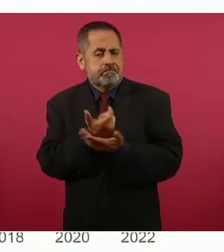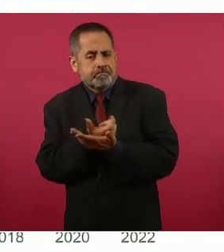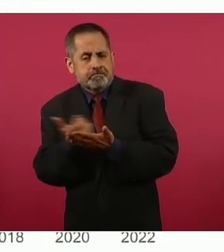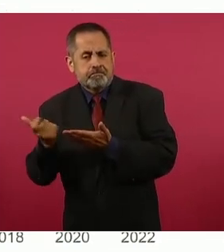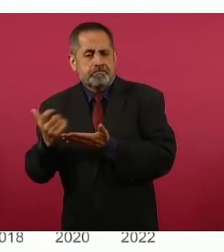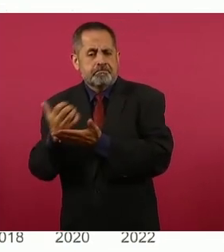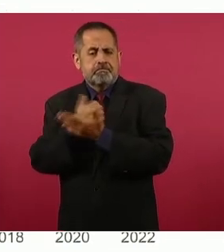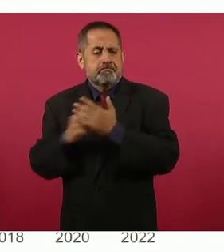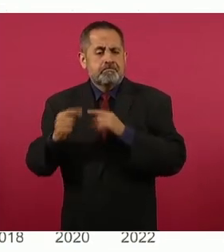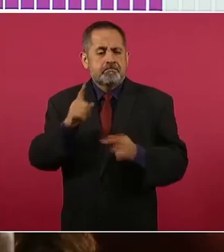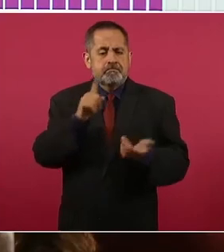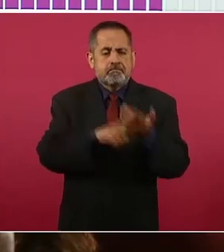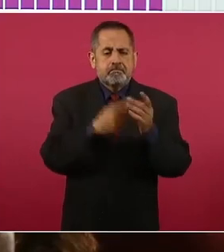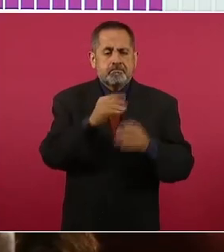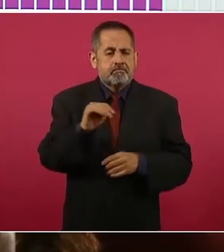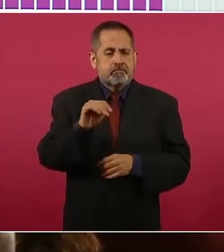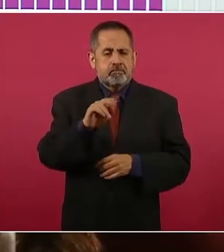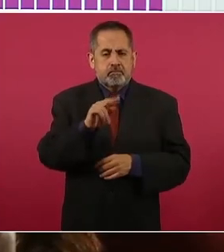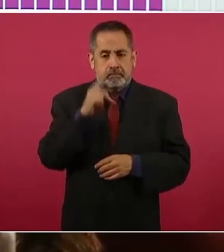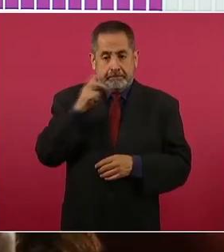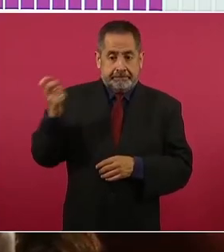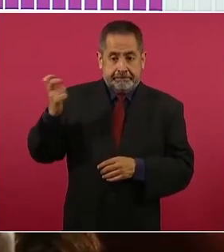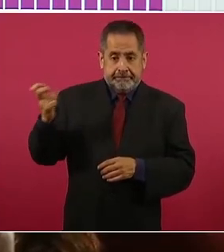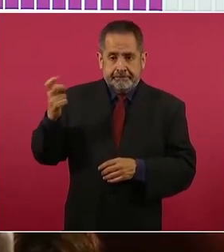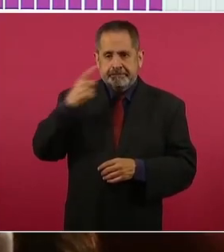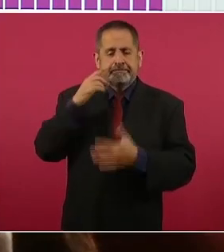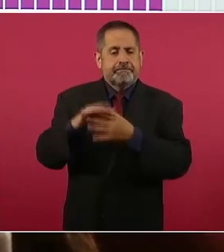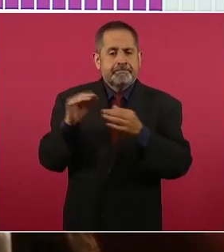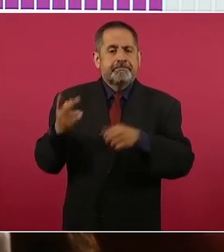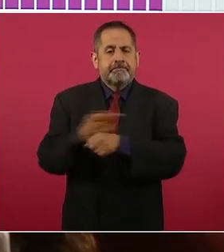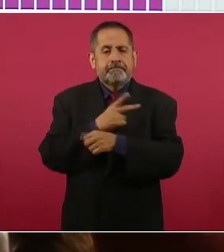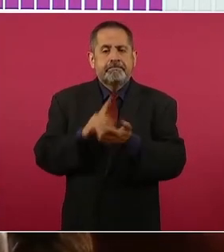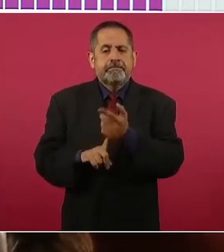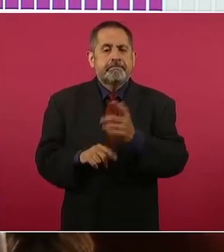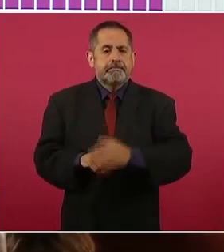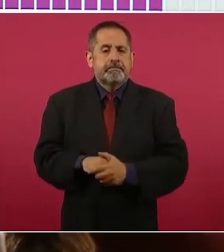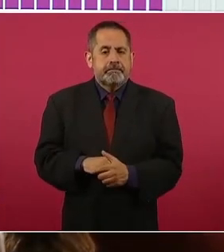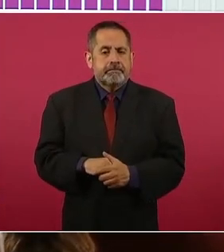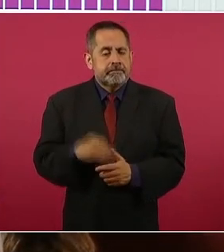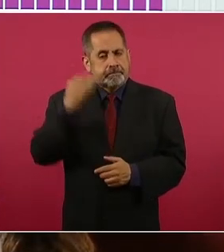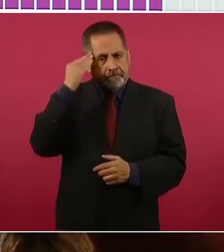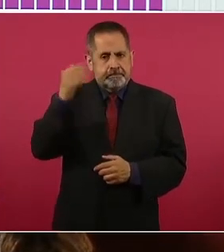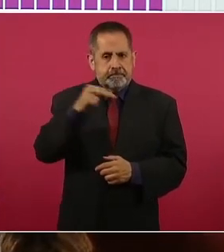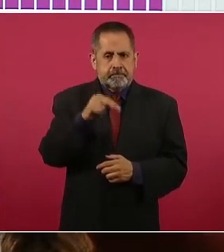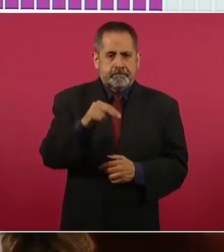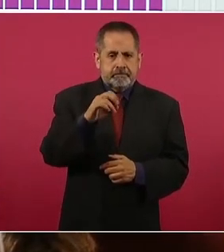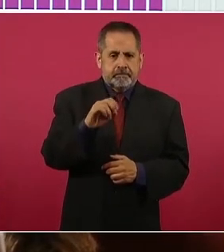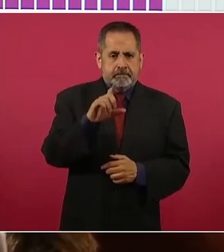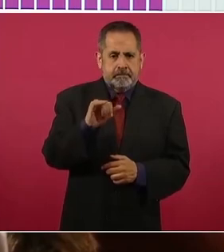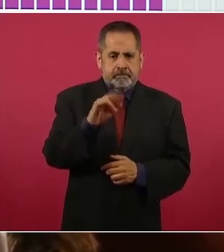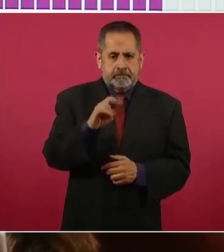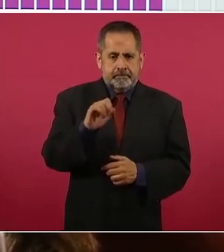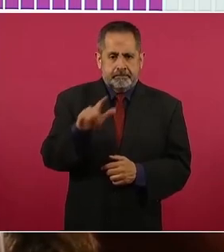desde los años 80. Miren, esto era lo que pasaba en el periodo neoliberal.